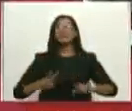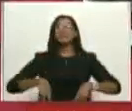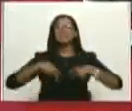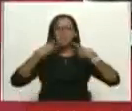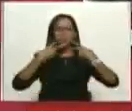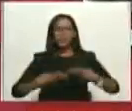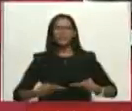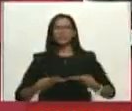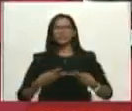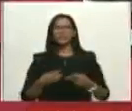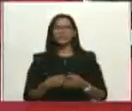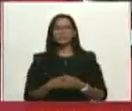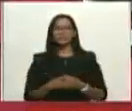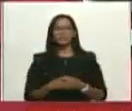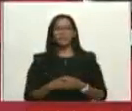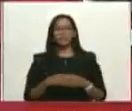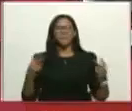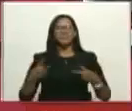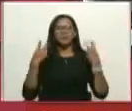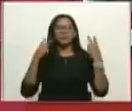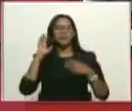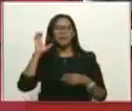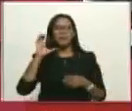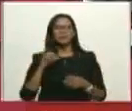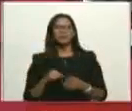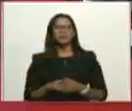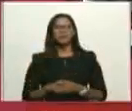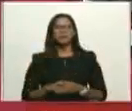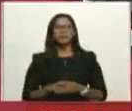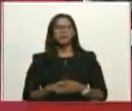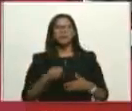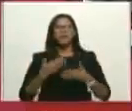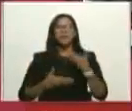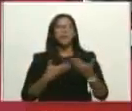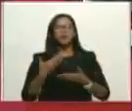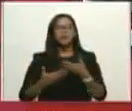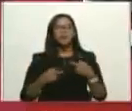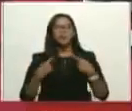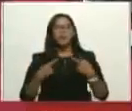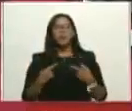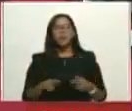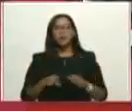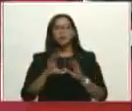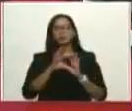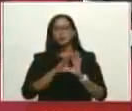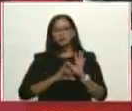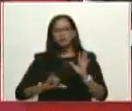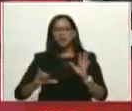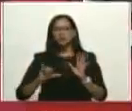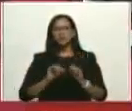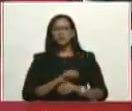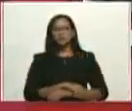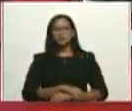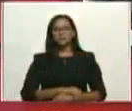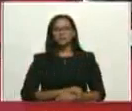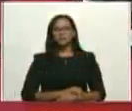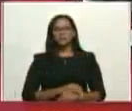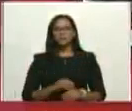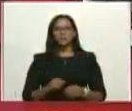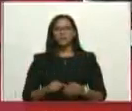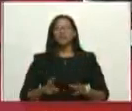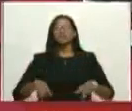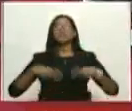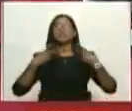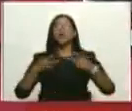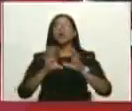victoriosa de la patria, la etapa del proceso popular constituyente, la etapa de la nueva